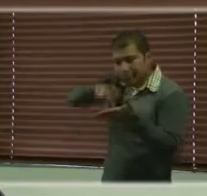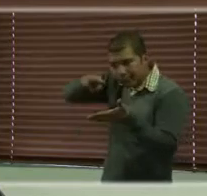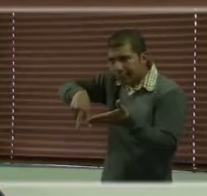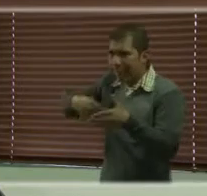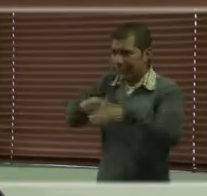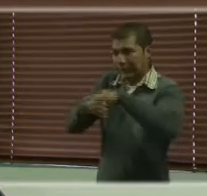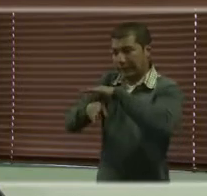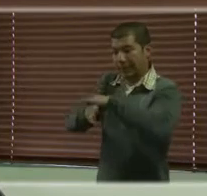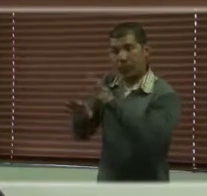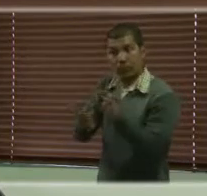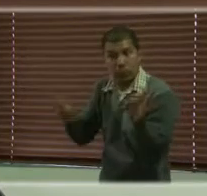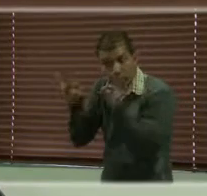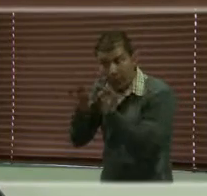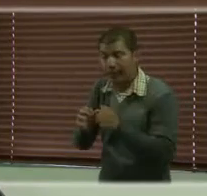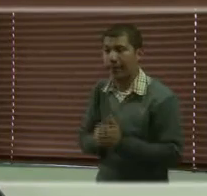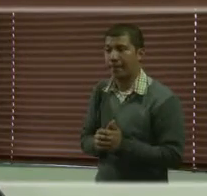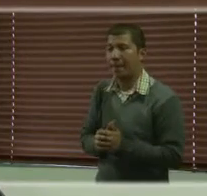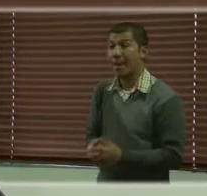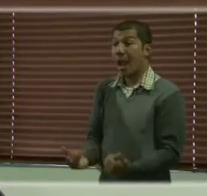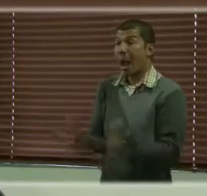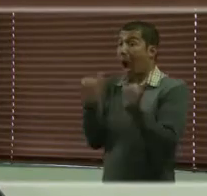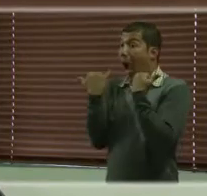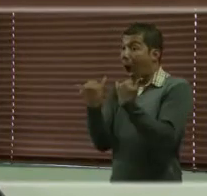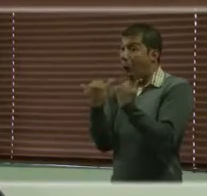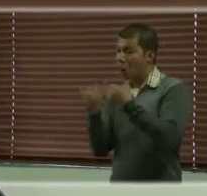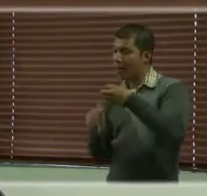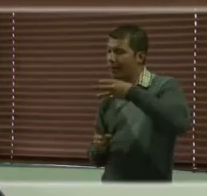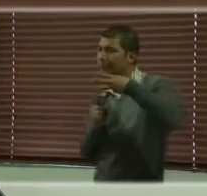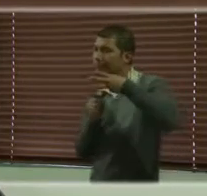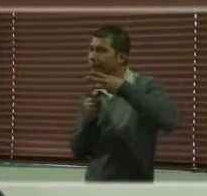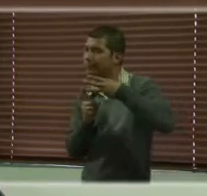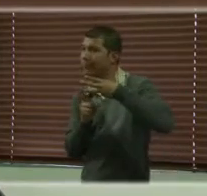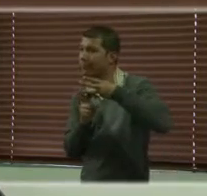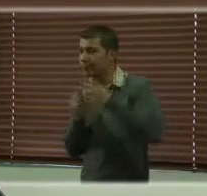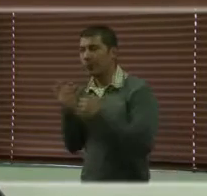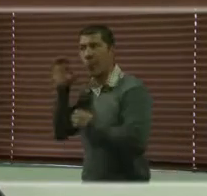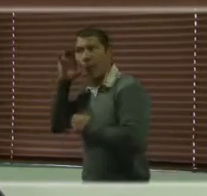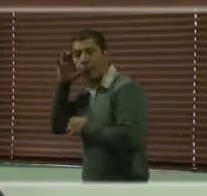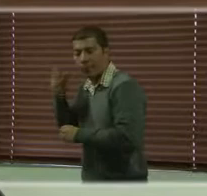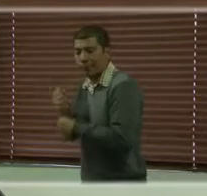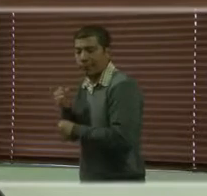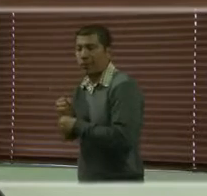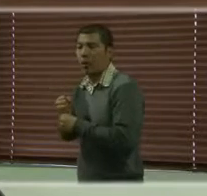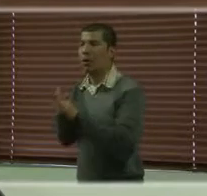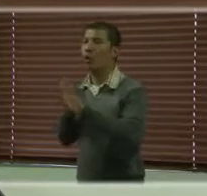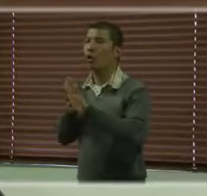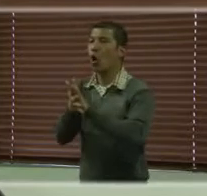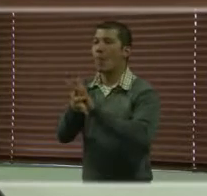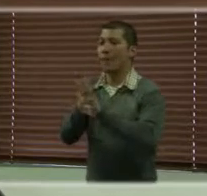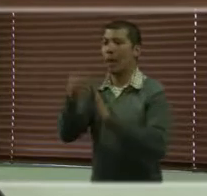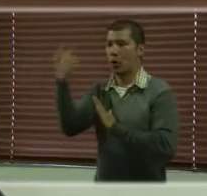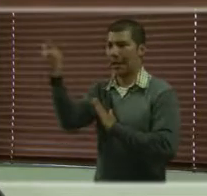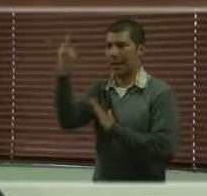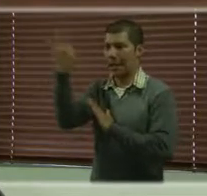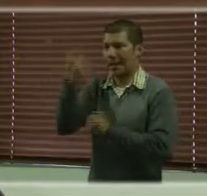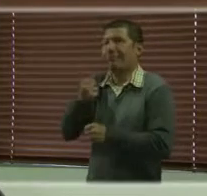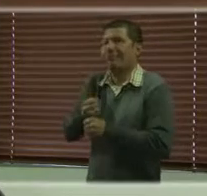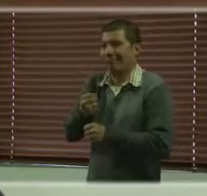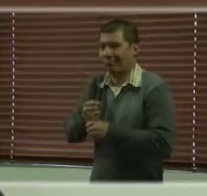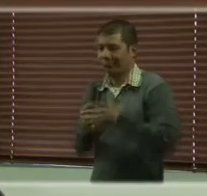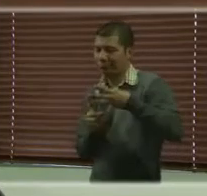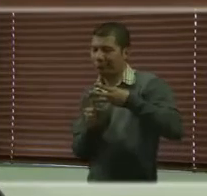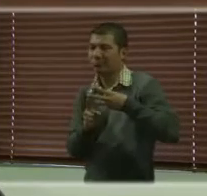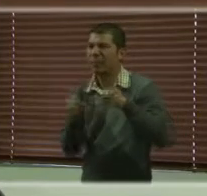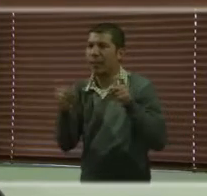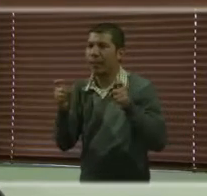en la en un comentario general sobre mujeres y niñas con discapacidad que no les puedo decir concretamente cuándo